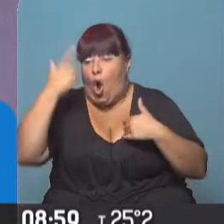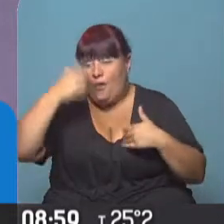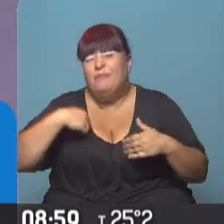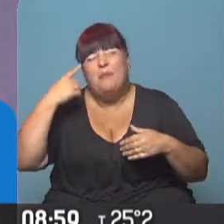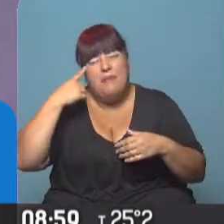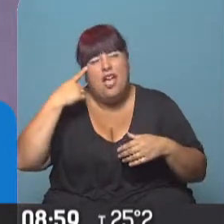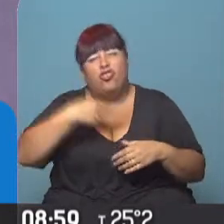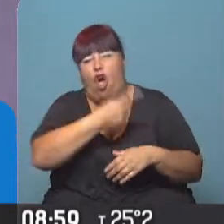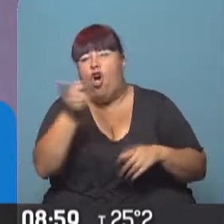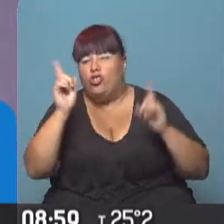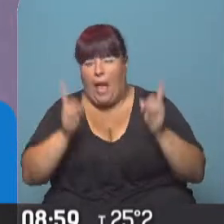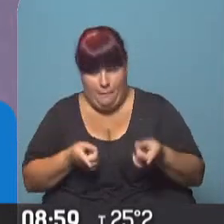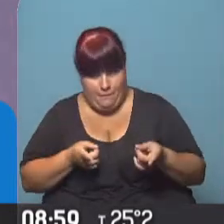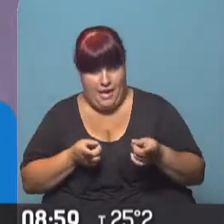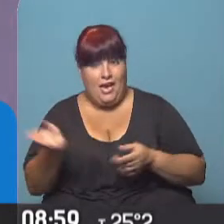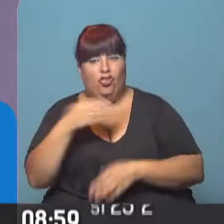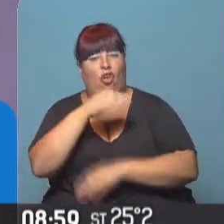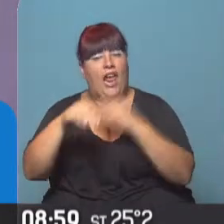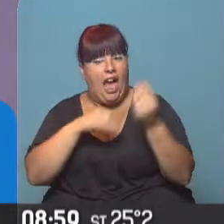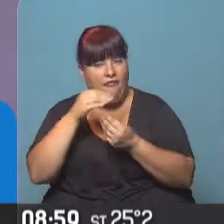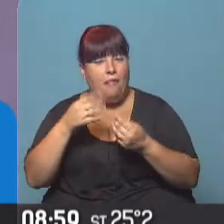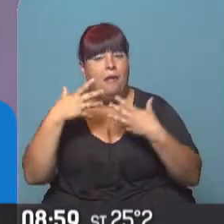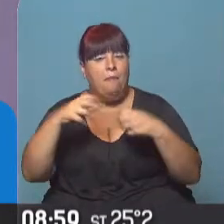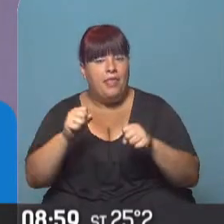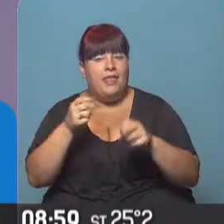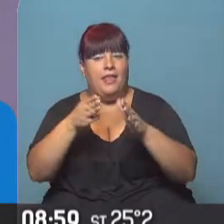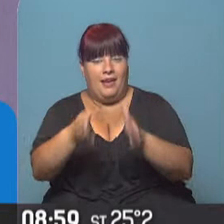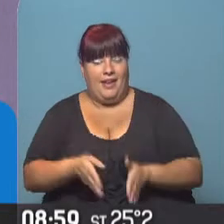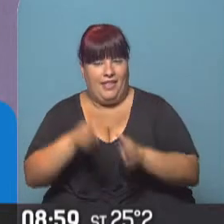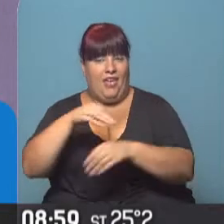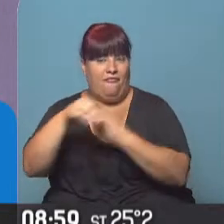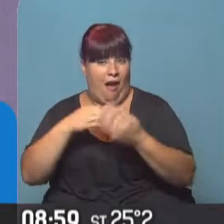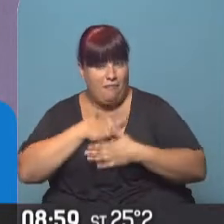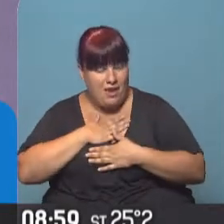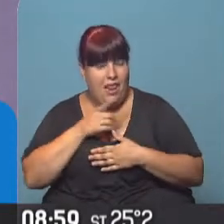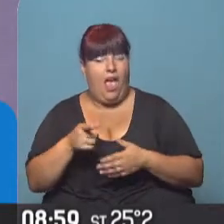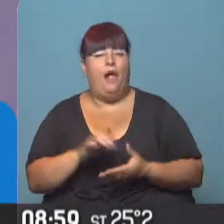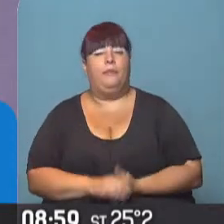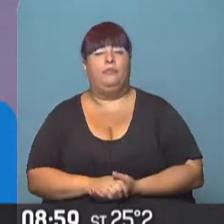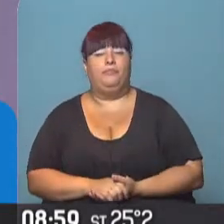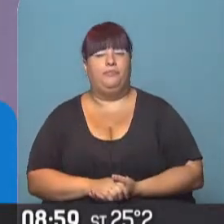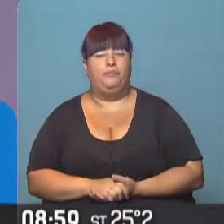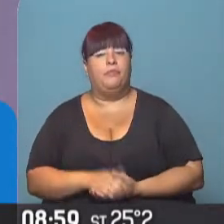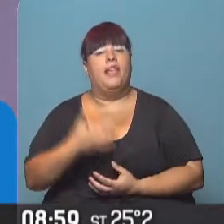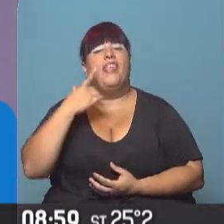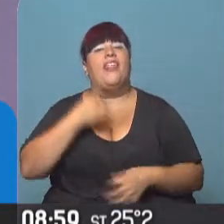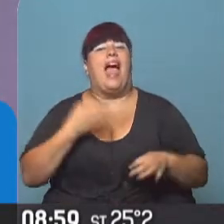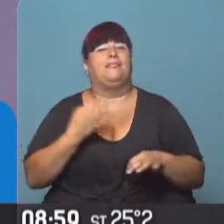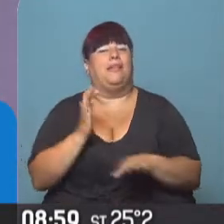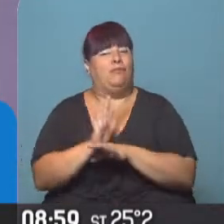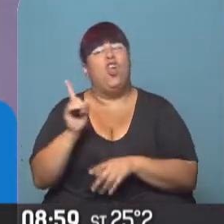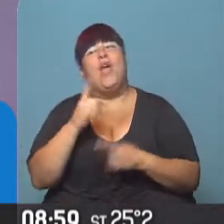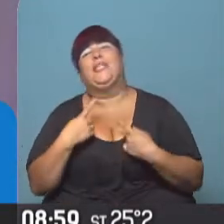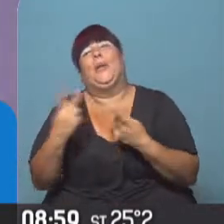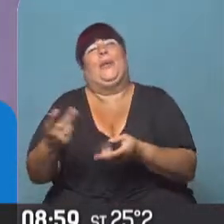creo que esto lo hago extensivo a todos los familiares que hemos localizado la tumba de nuestros seres amados va a ser un día especial no va a